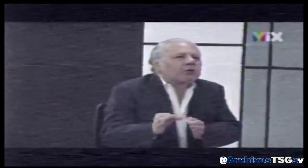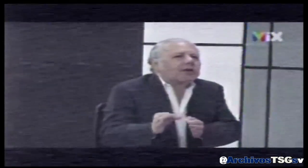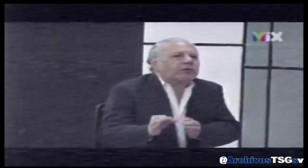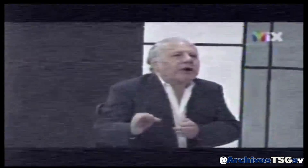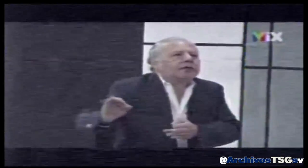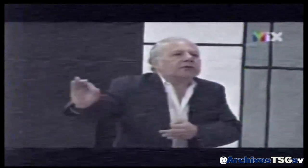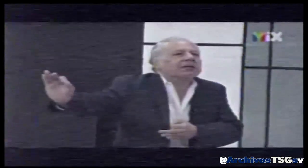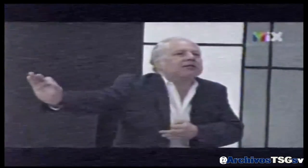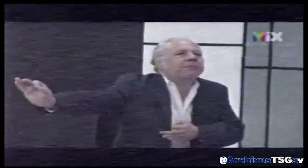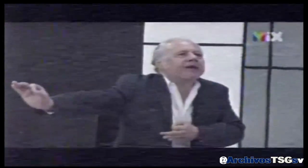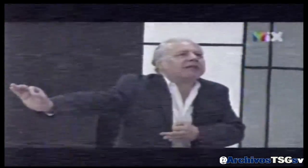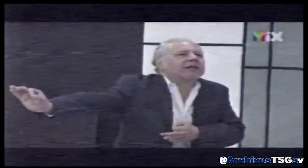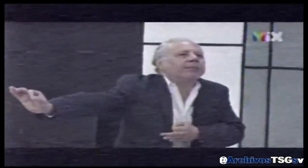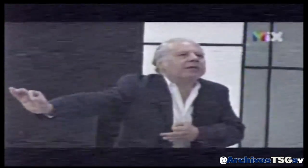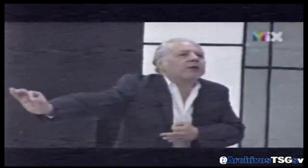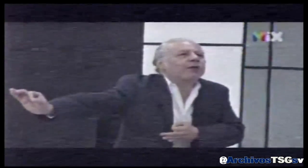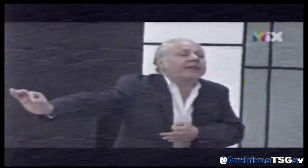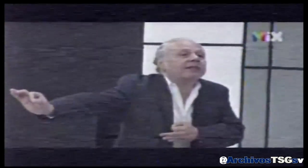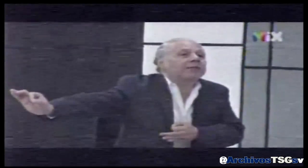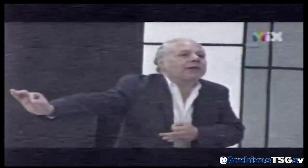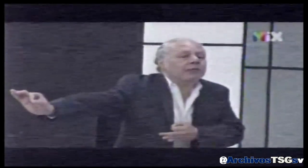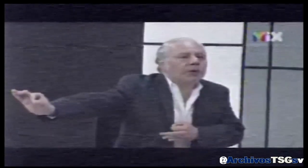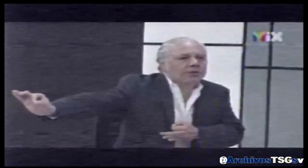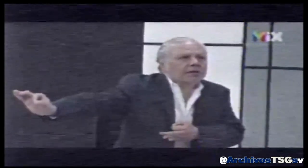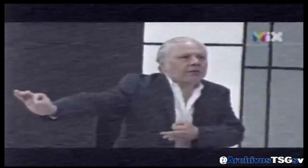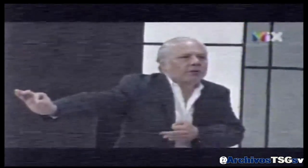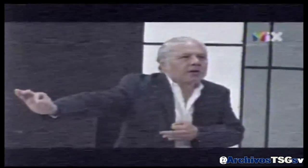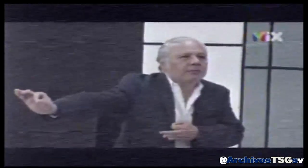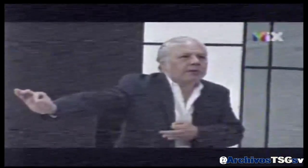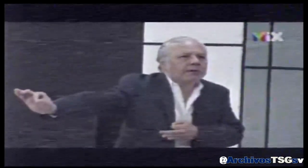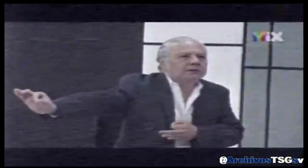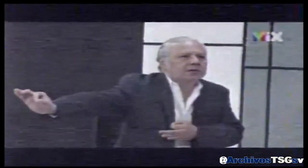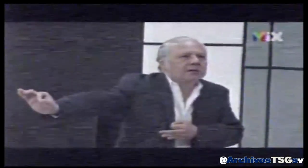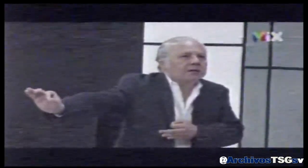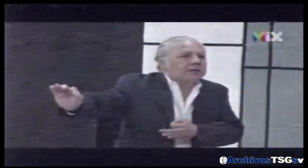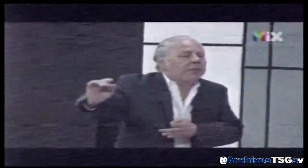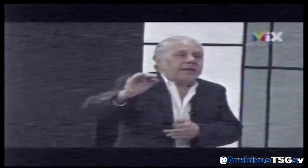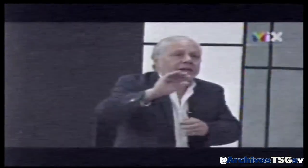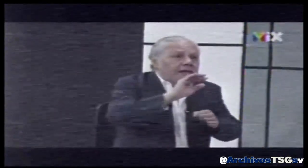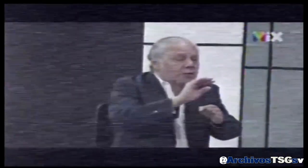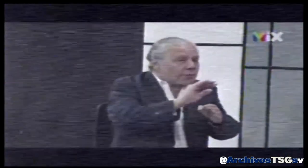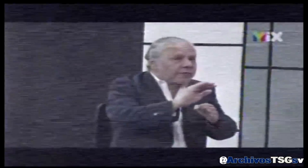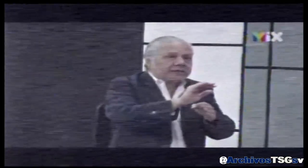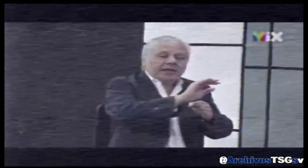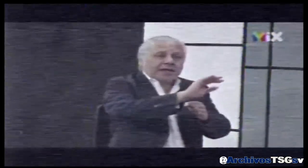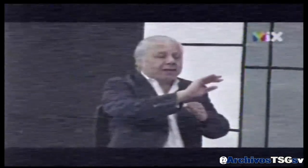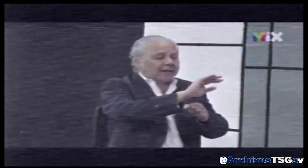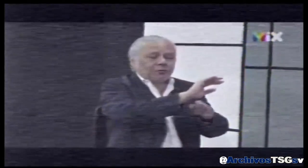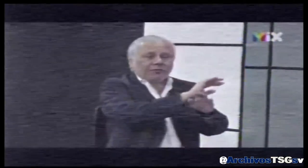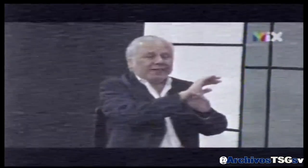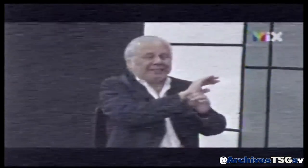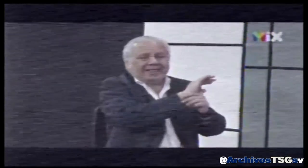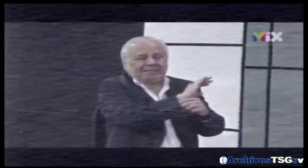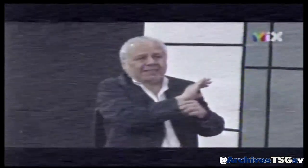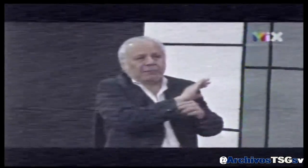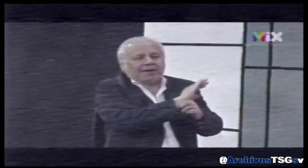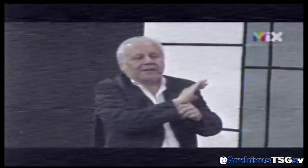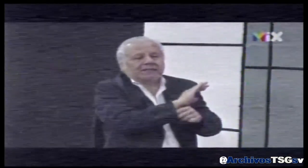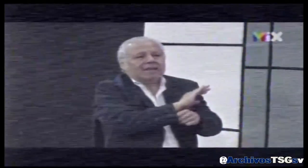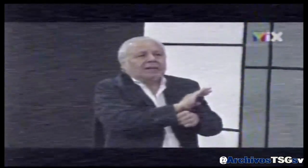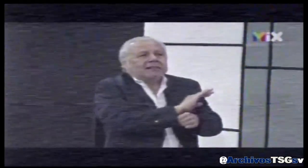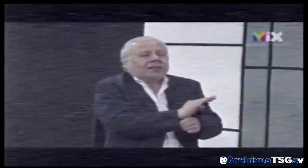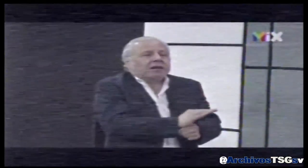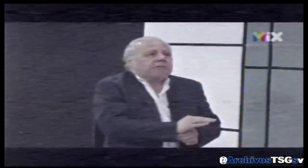3,000 y pico de abogados de prácticamente 40,000 abogados que vemos en el país. ¿Te imaginas la desconfianza? La desconfianza en el sistema